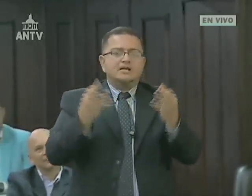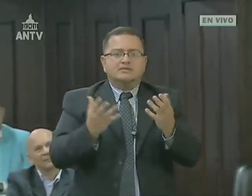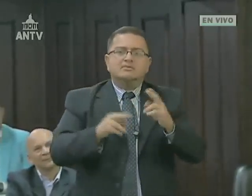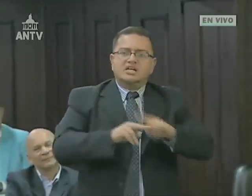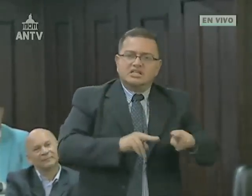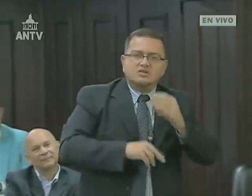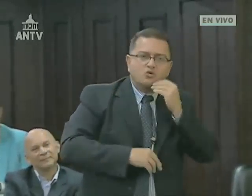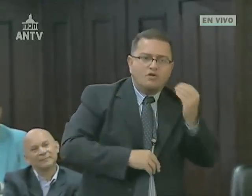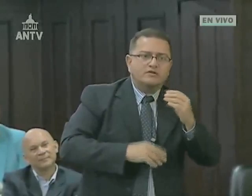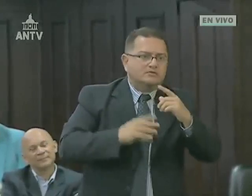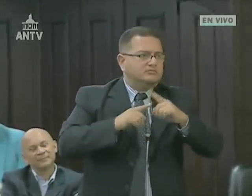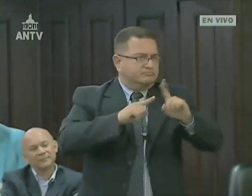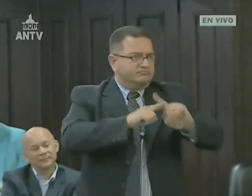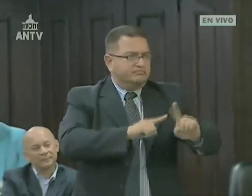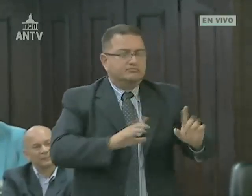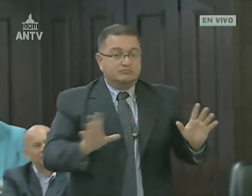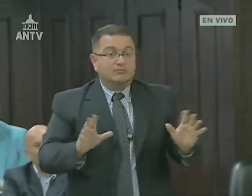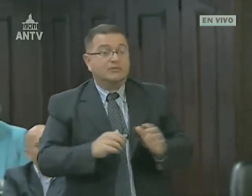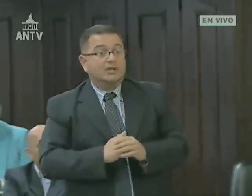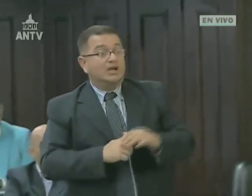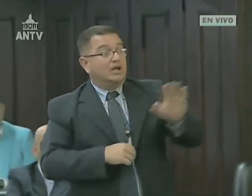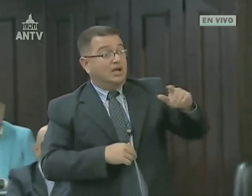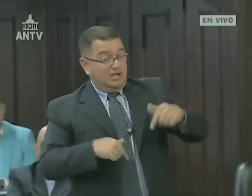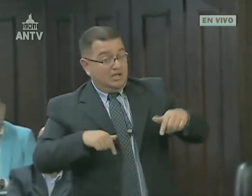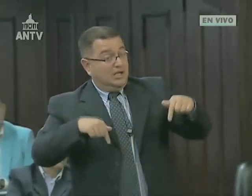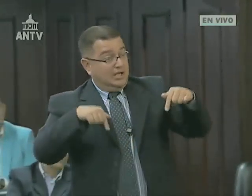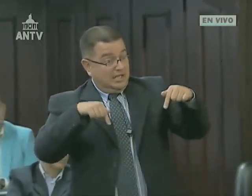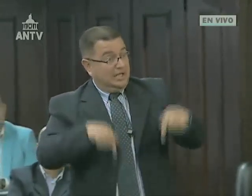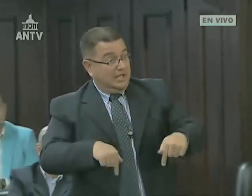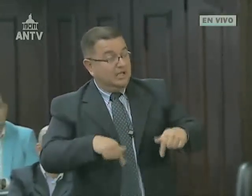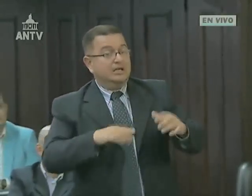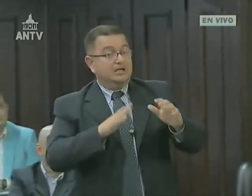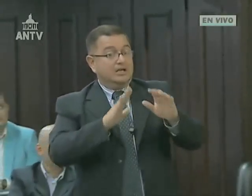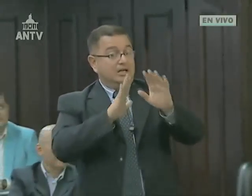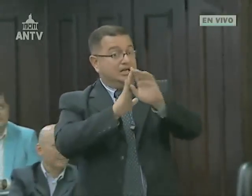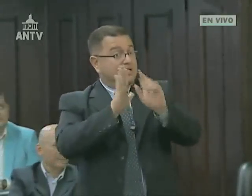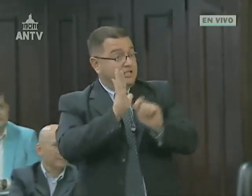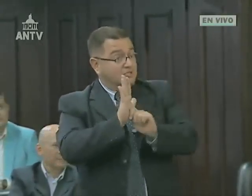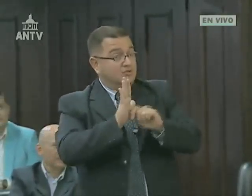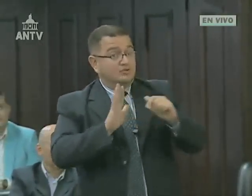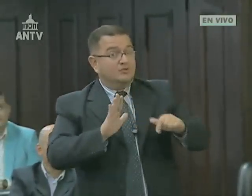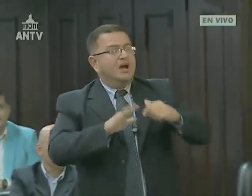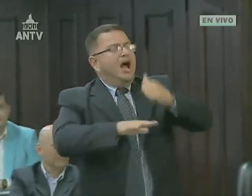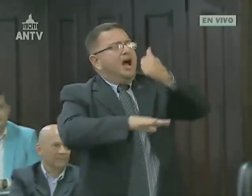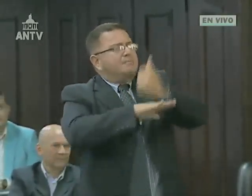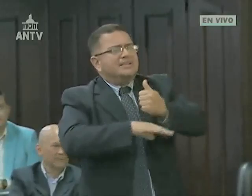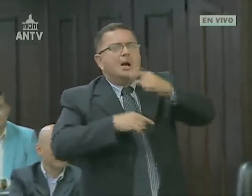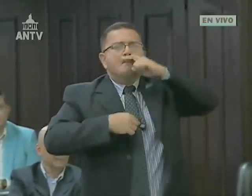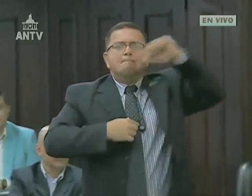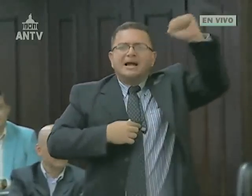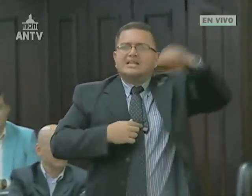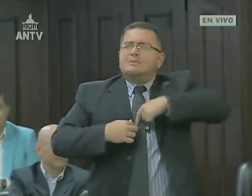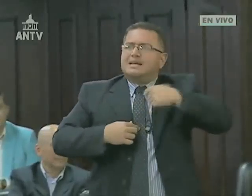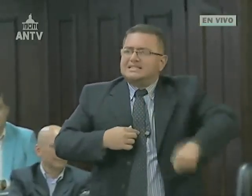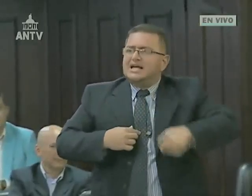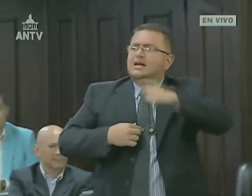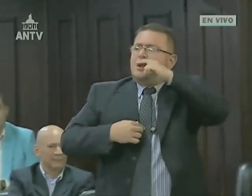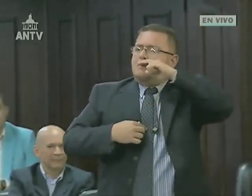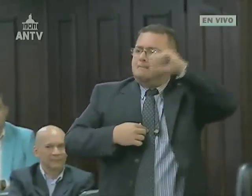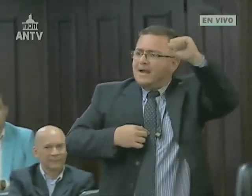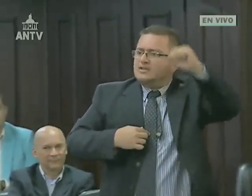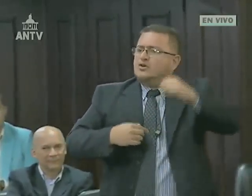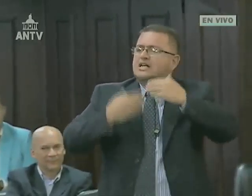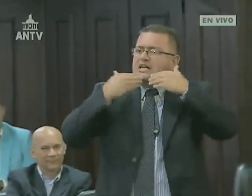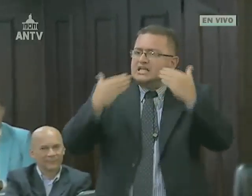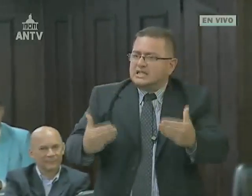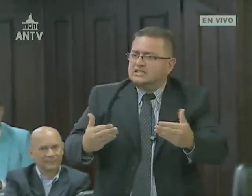nuestro planeta Tierra, unidos como una familia usando la lengua de señas. Por tanto, nuestra constitución,